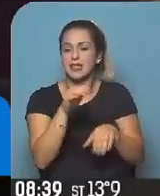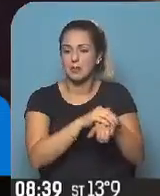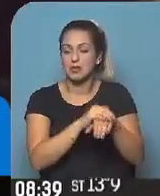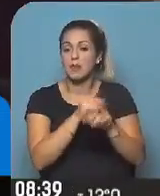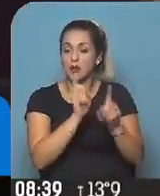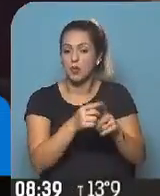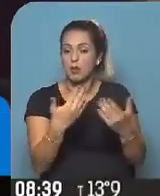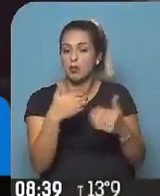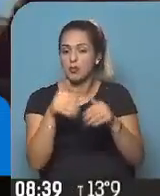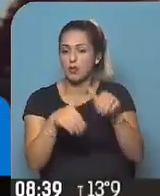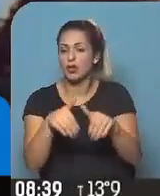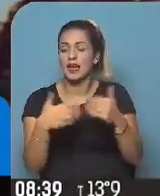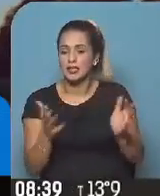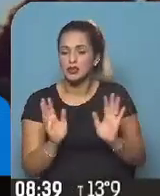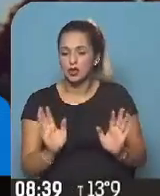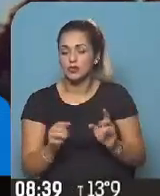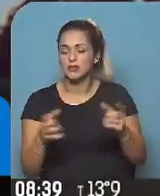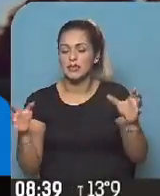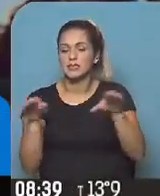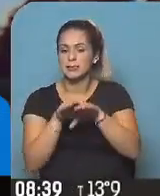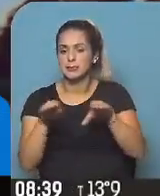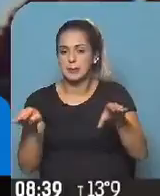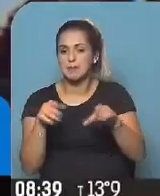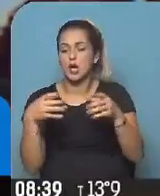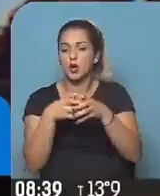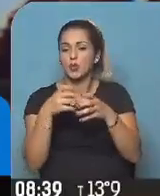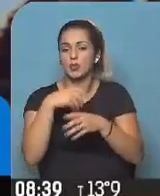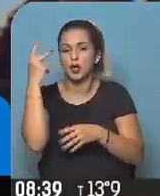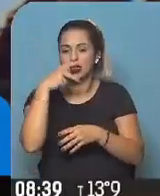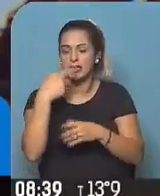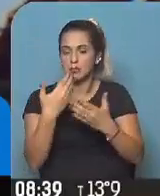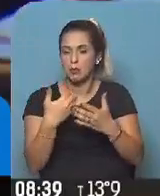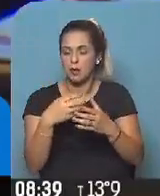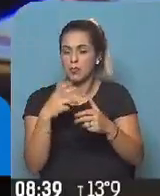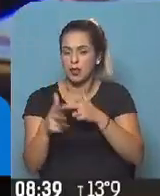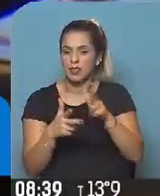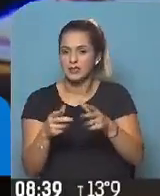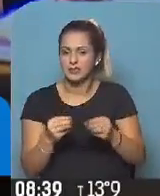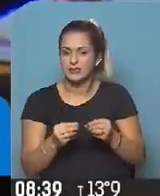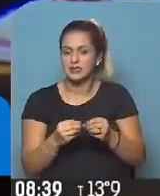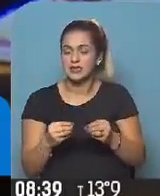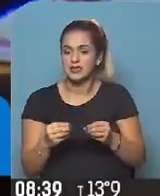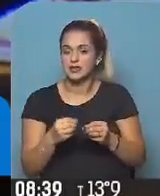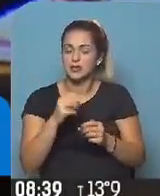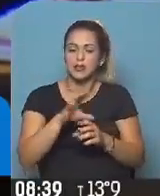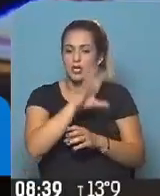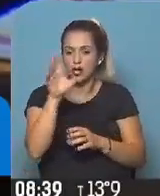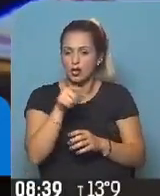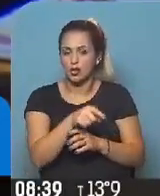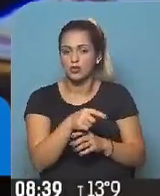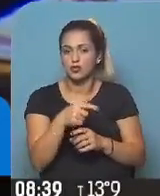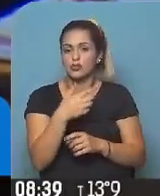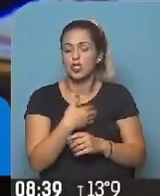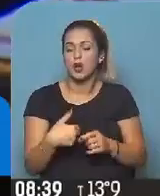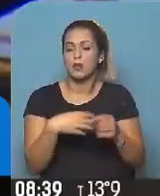y casi podríamos estar alineando al kirchnerismo en este segundo espacio y al resto de los gobernadores en este primer